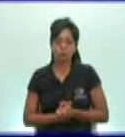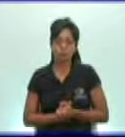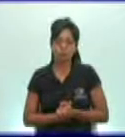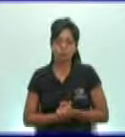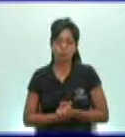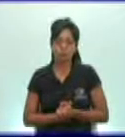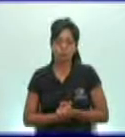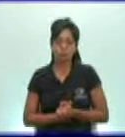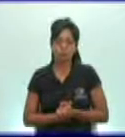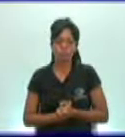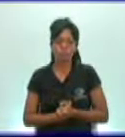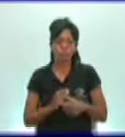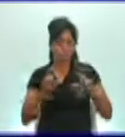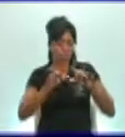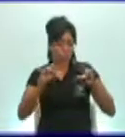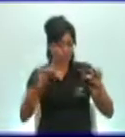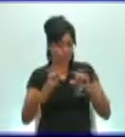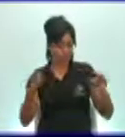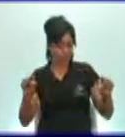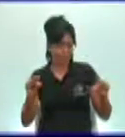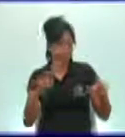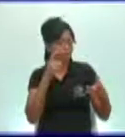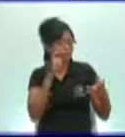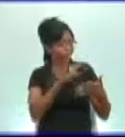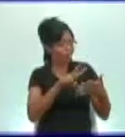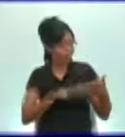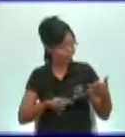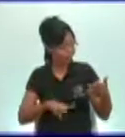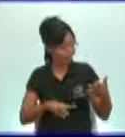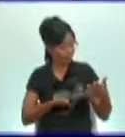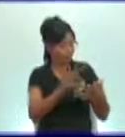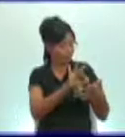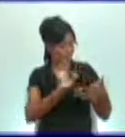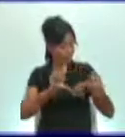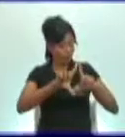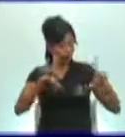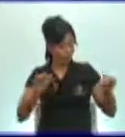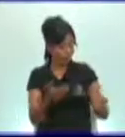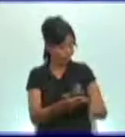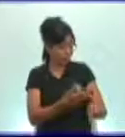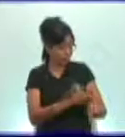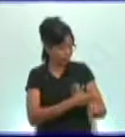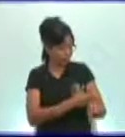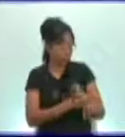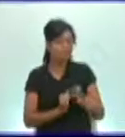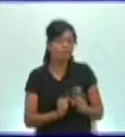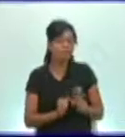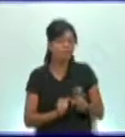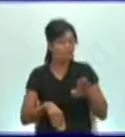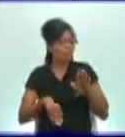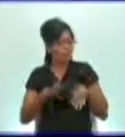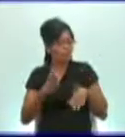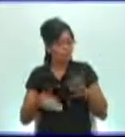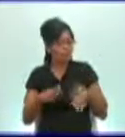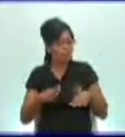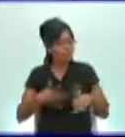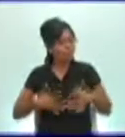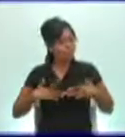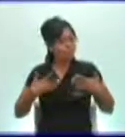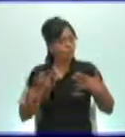Lee las siguientes oraciones extraídas del texto anterior y clasifícalas según la actitud del